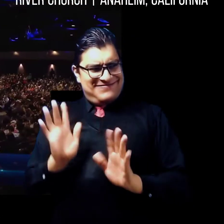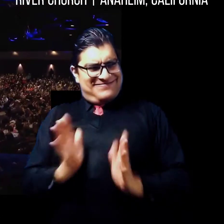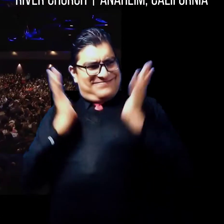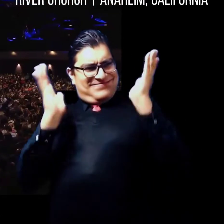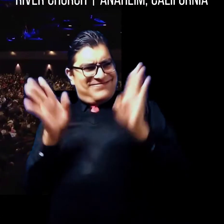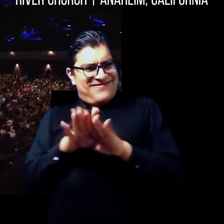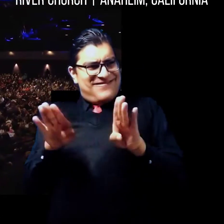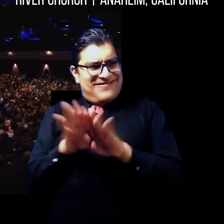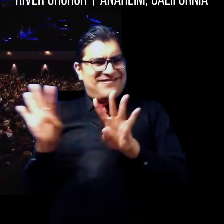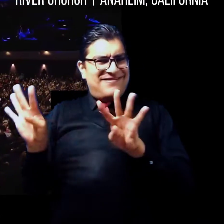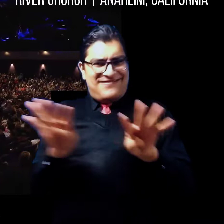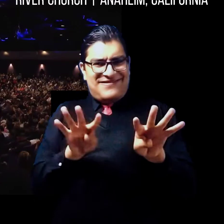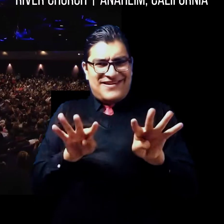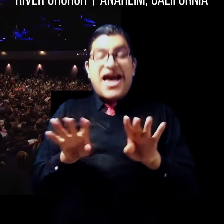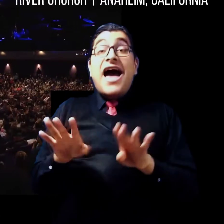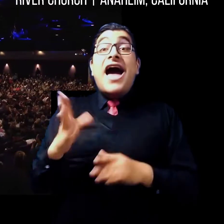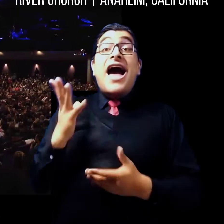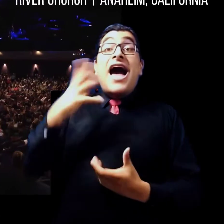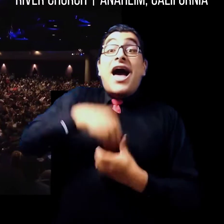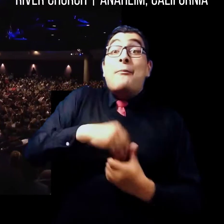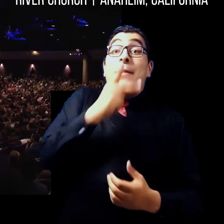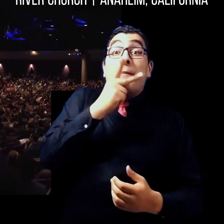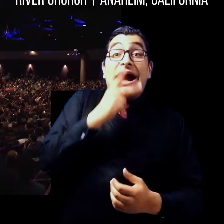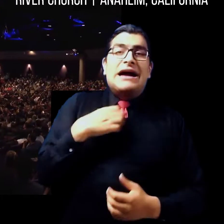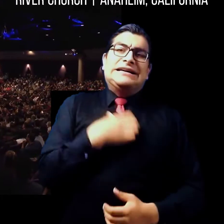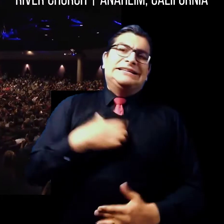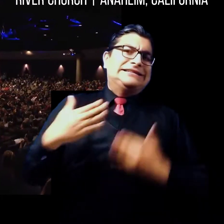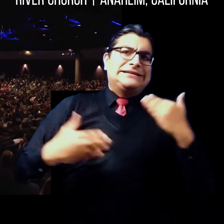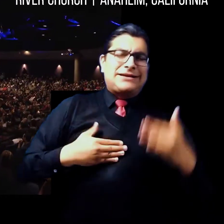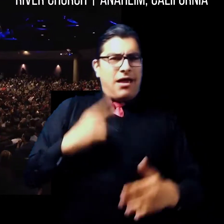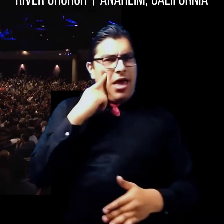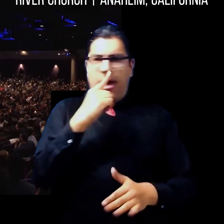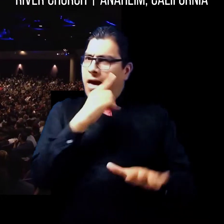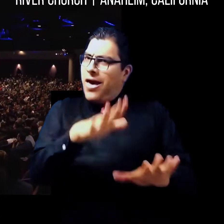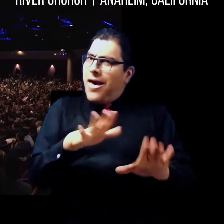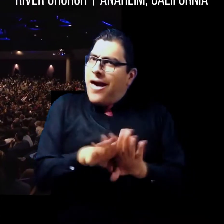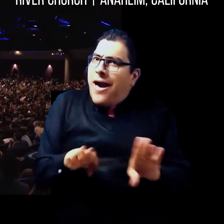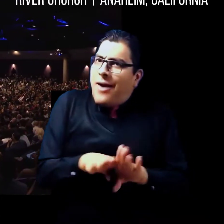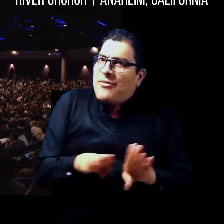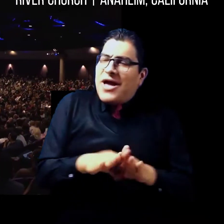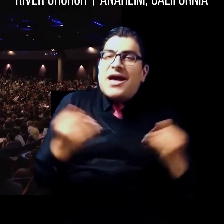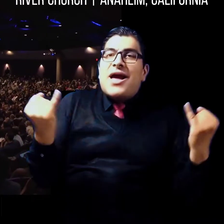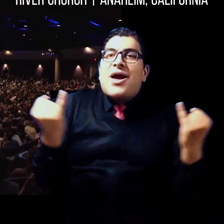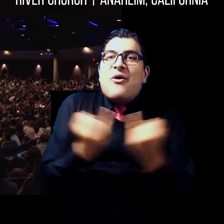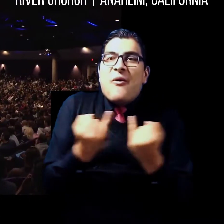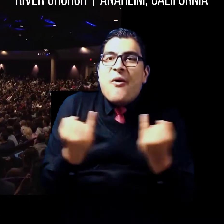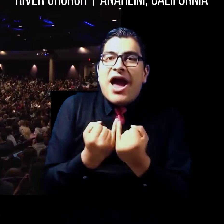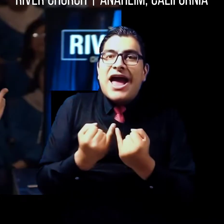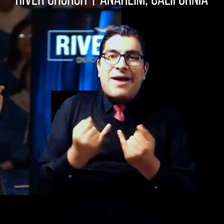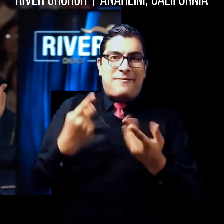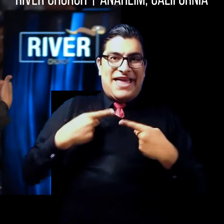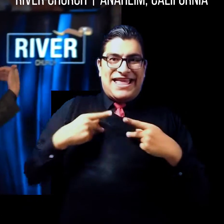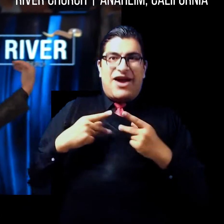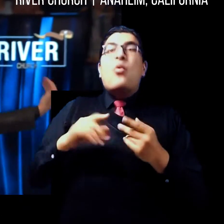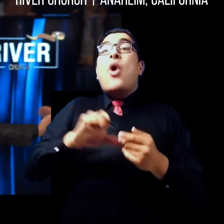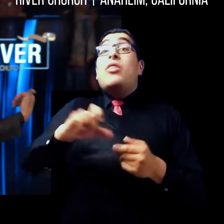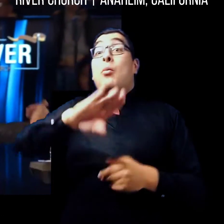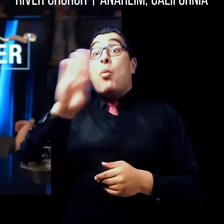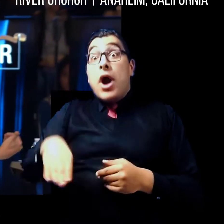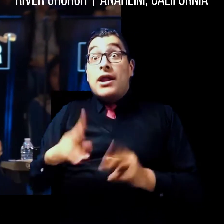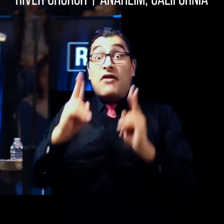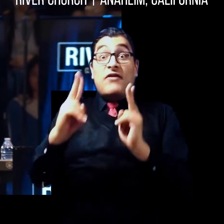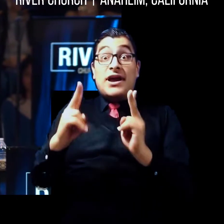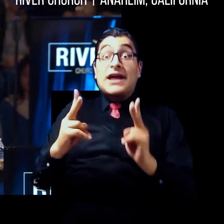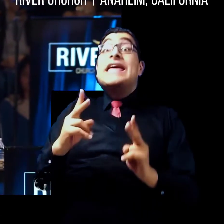vecinos. Había una alegría que era sobrenatural. Es lo que pasa en los funerales, donde hay un